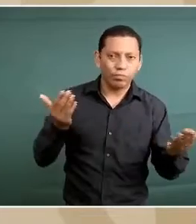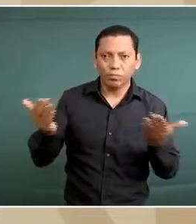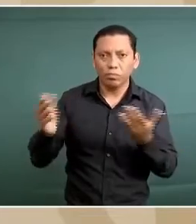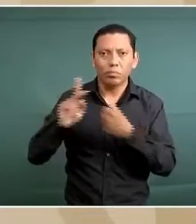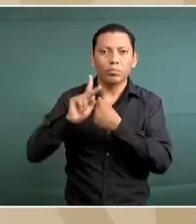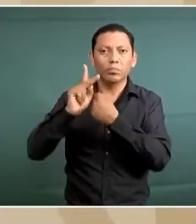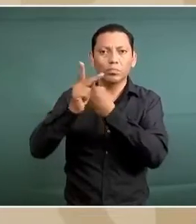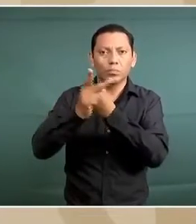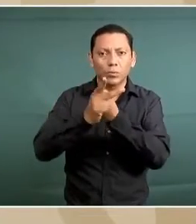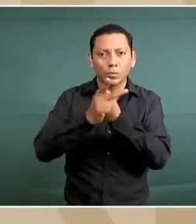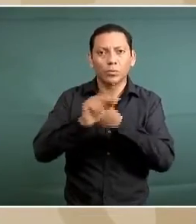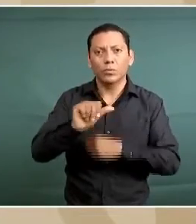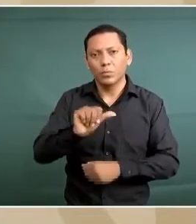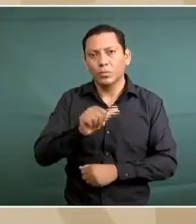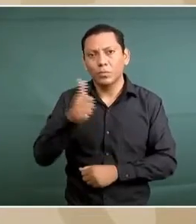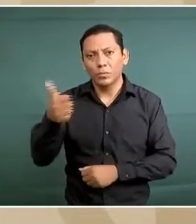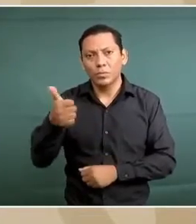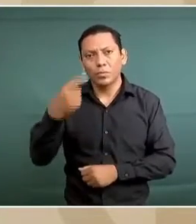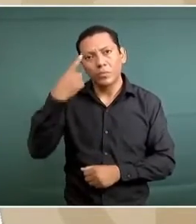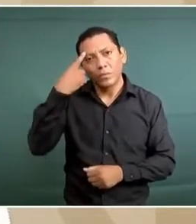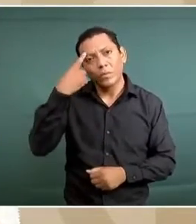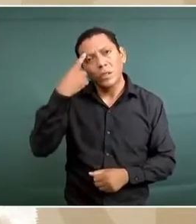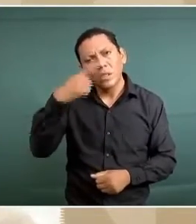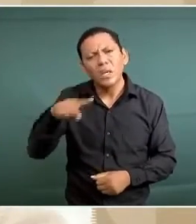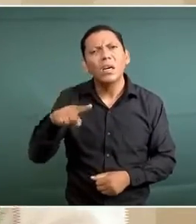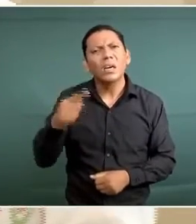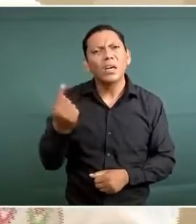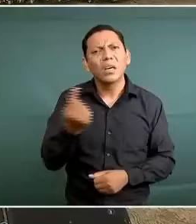países, para que